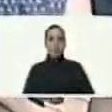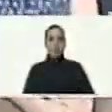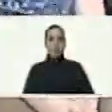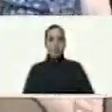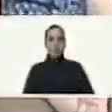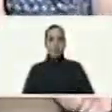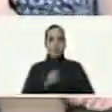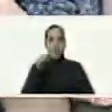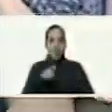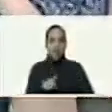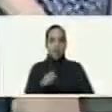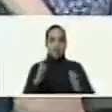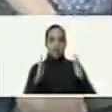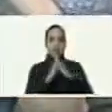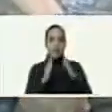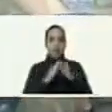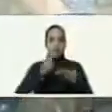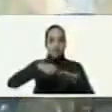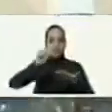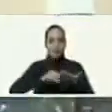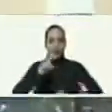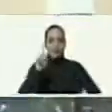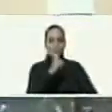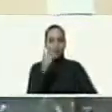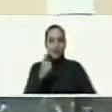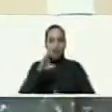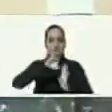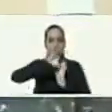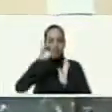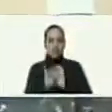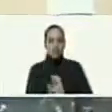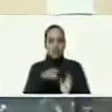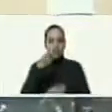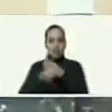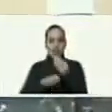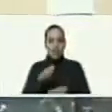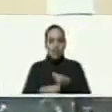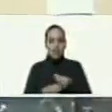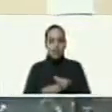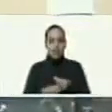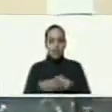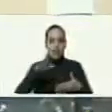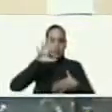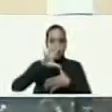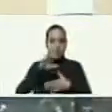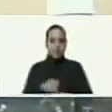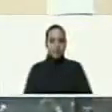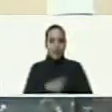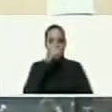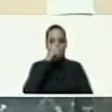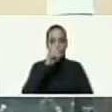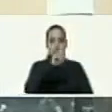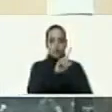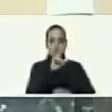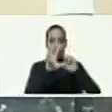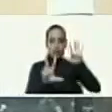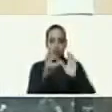esta casa se firmó la primera constitución hecha en América en 1811.